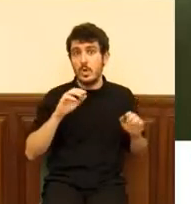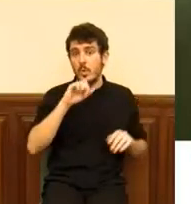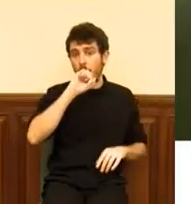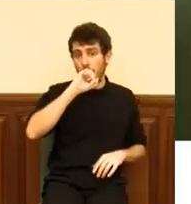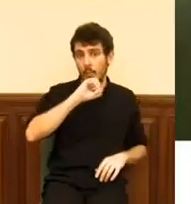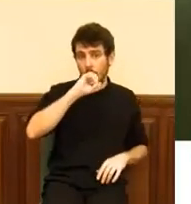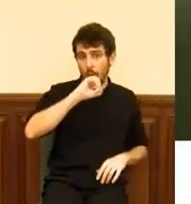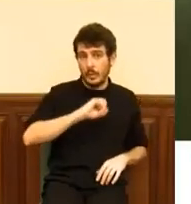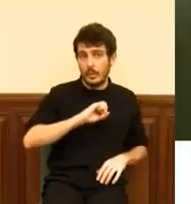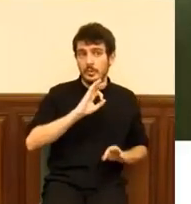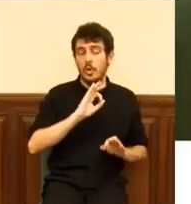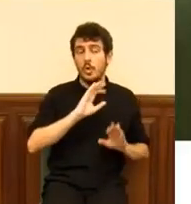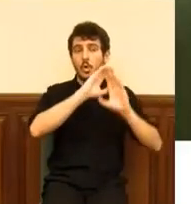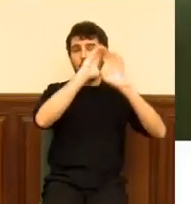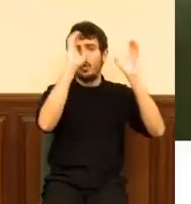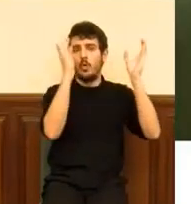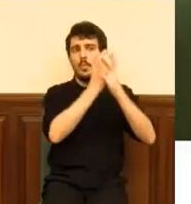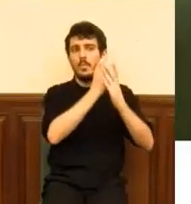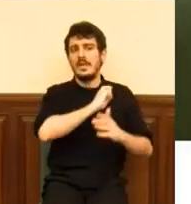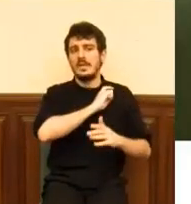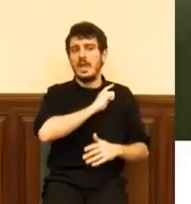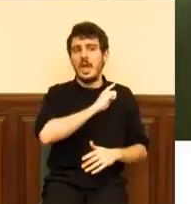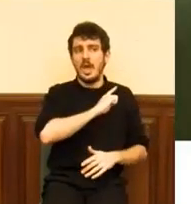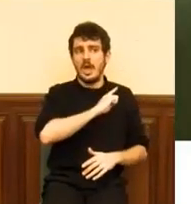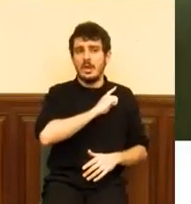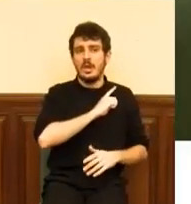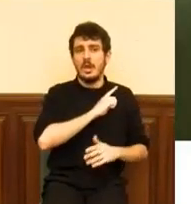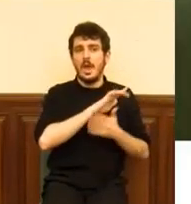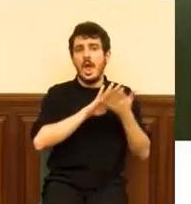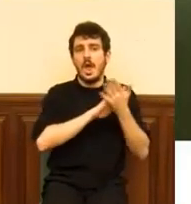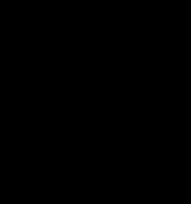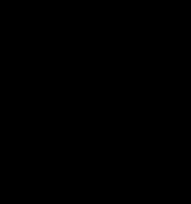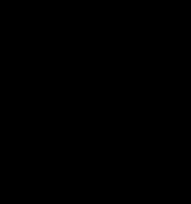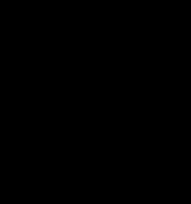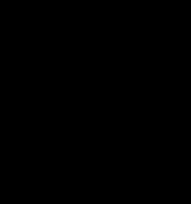cúpula militar, etcétera, etcétera, etcétera. Y me da lo mismo de que